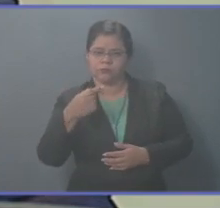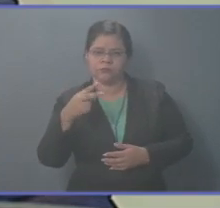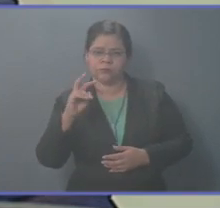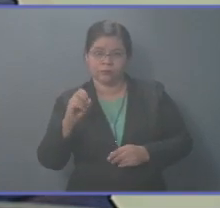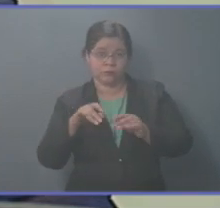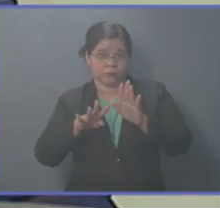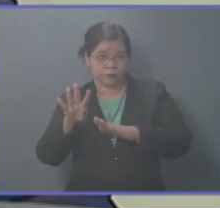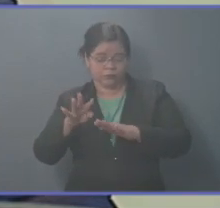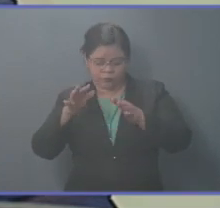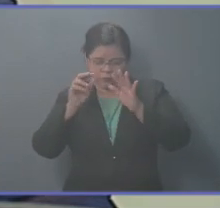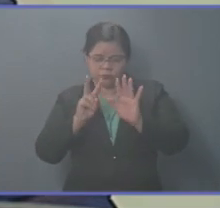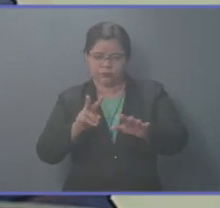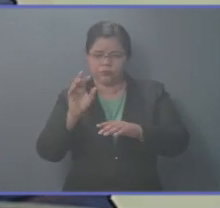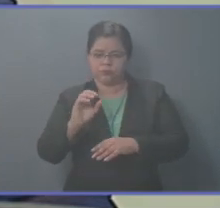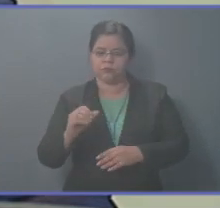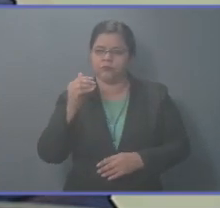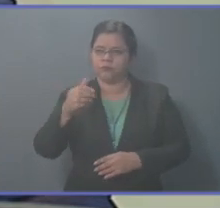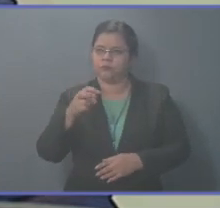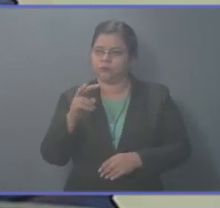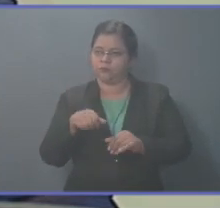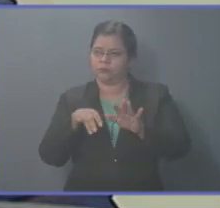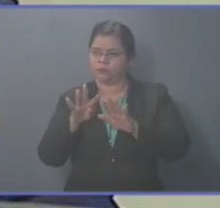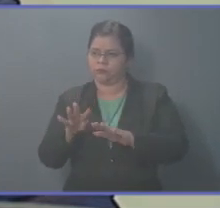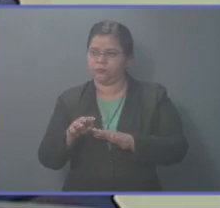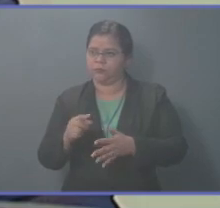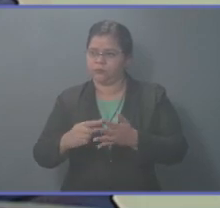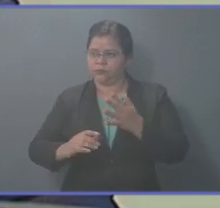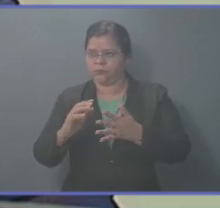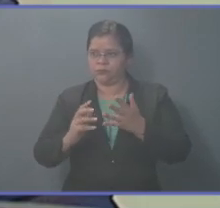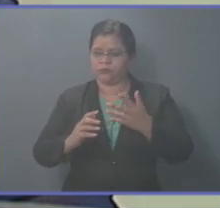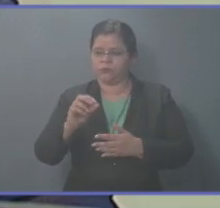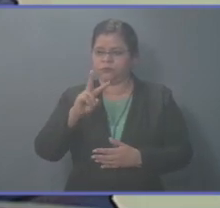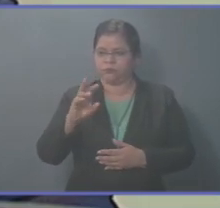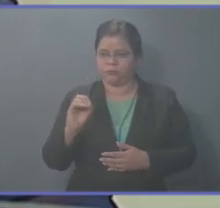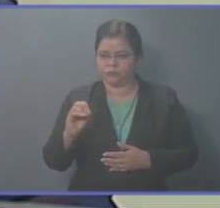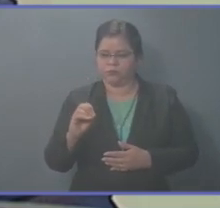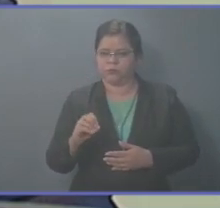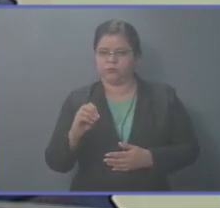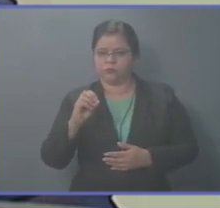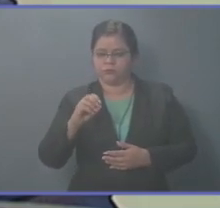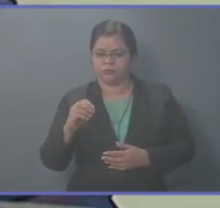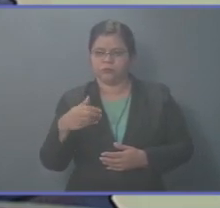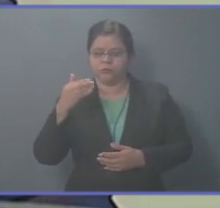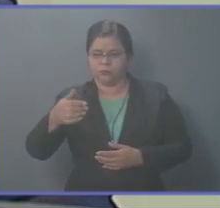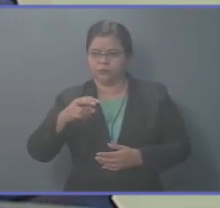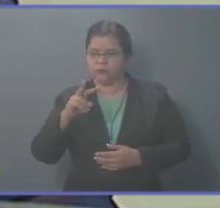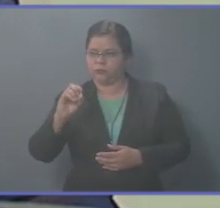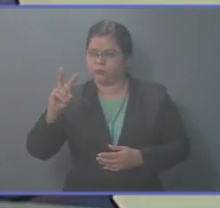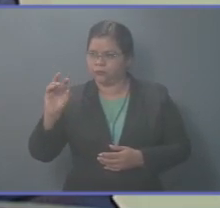105-2014 y sentencia del 7 de octubre de 2014, inconstitucionalidad 20 de 2026.